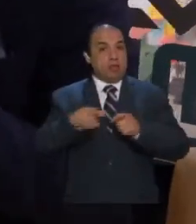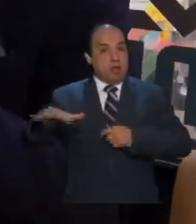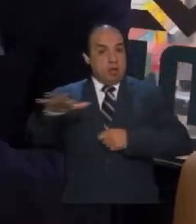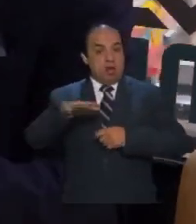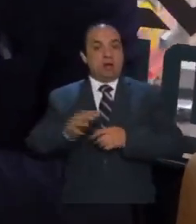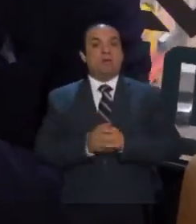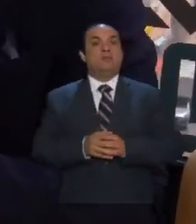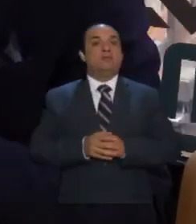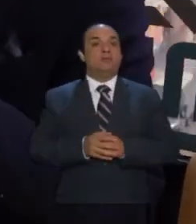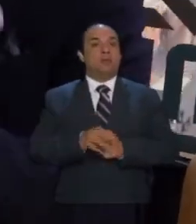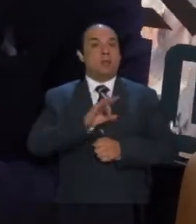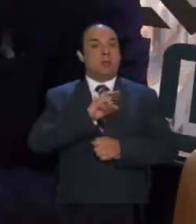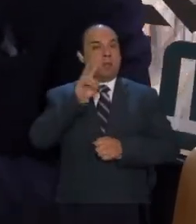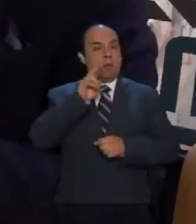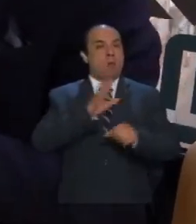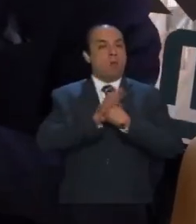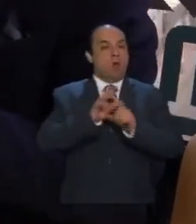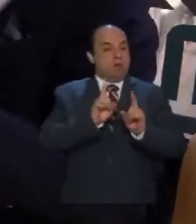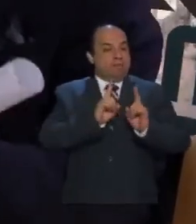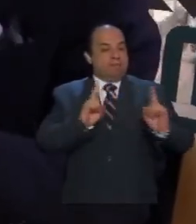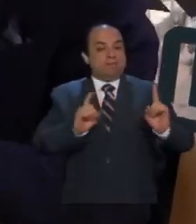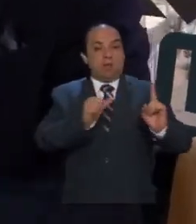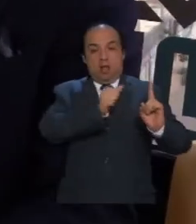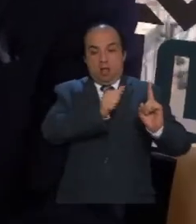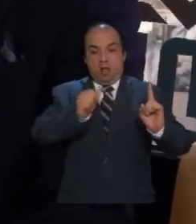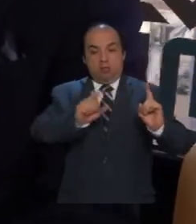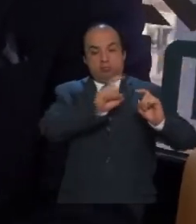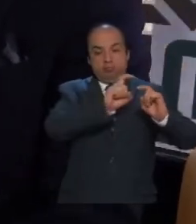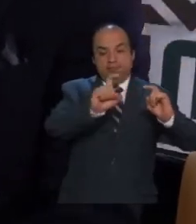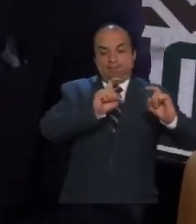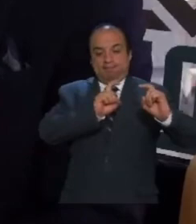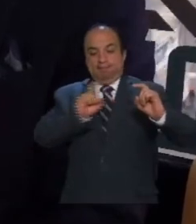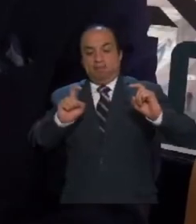distancias que tiene entre cabina y cabina, lo podemos regular y no hay